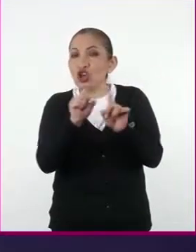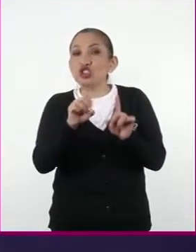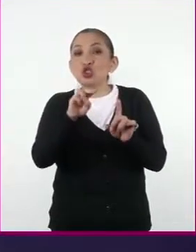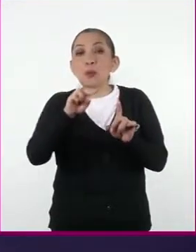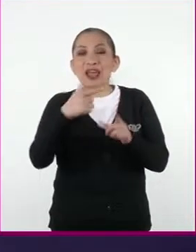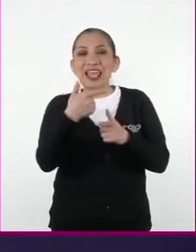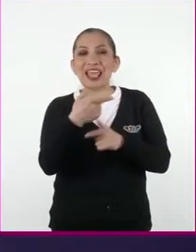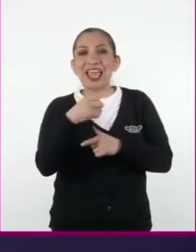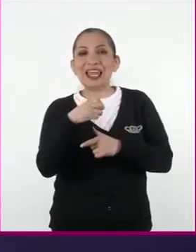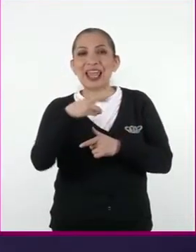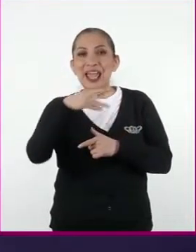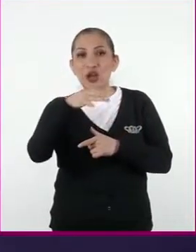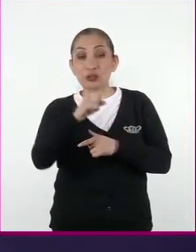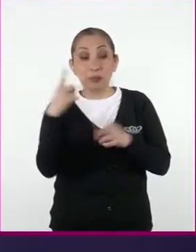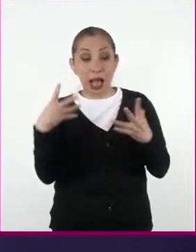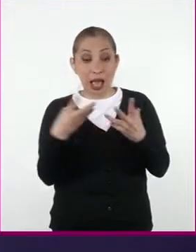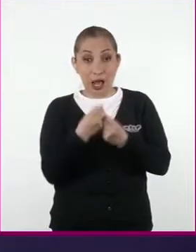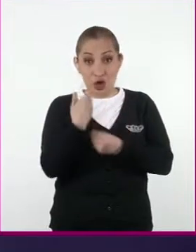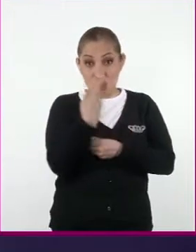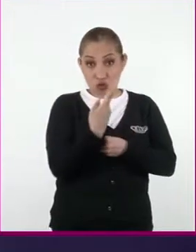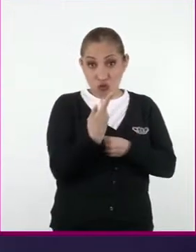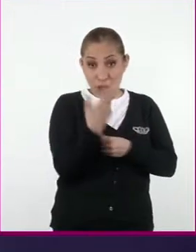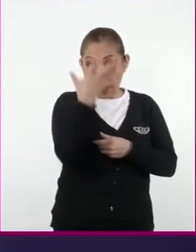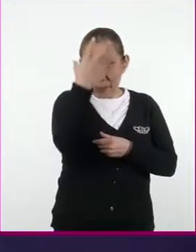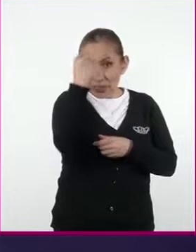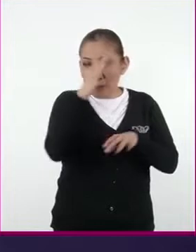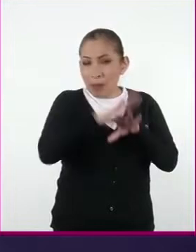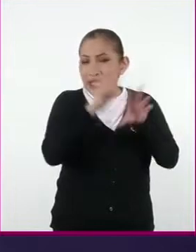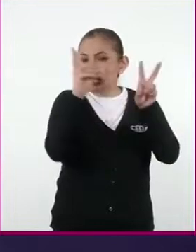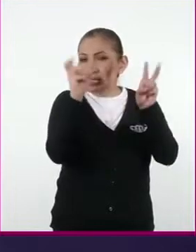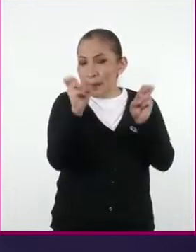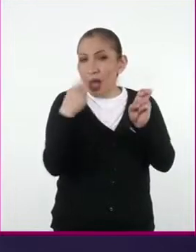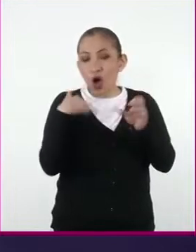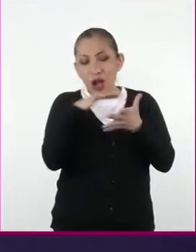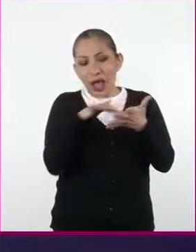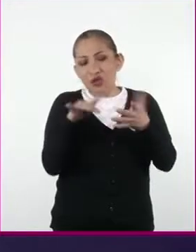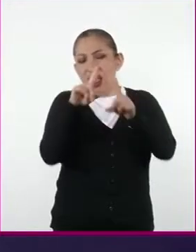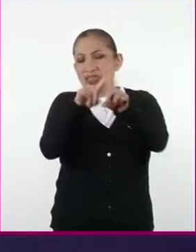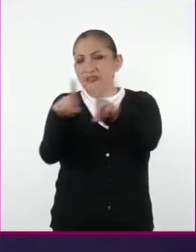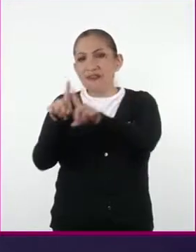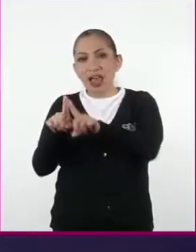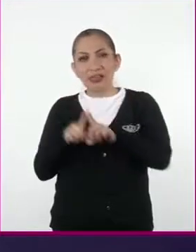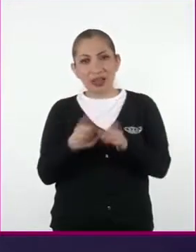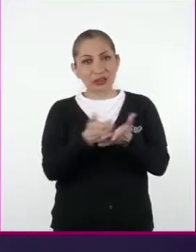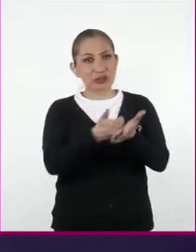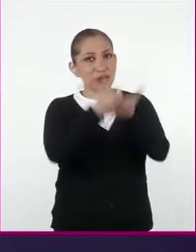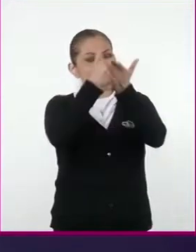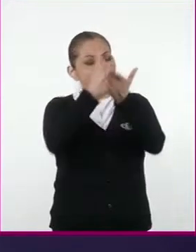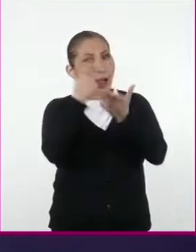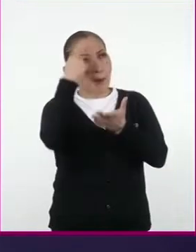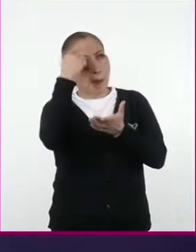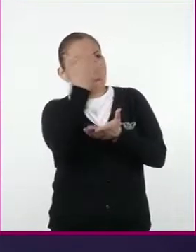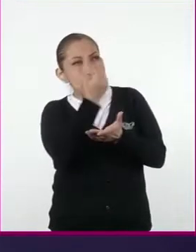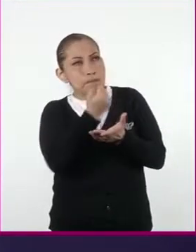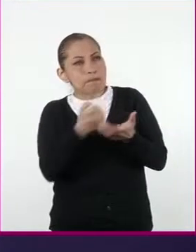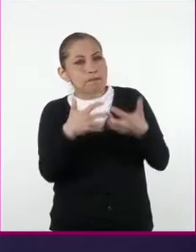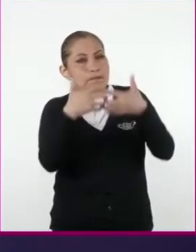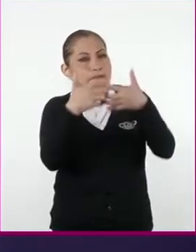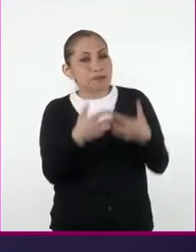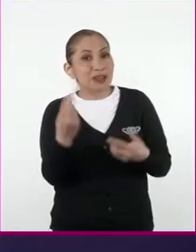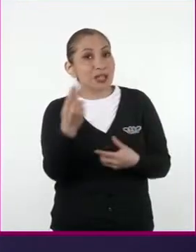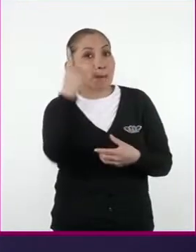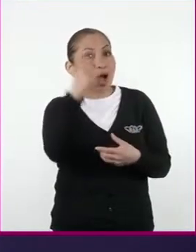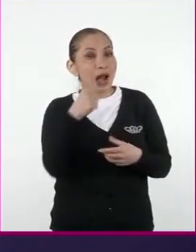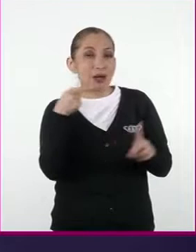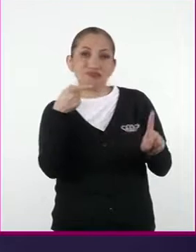subgéneros, para que juntos continuemos aprendiendo sobre el tema con lecturas diferentes que nos permitan desarrollar las capacidades necesarias